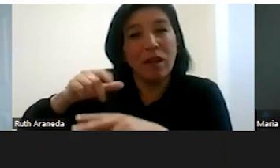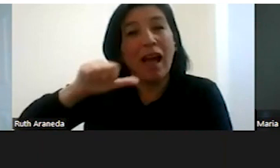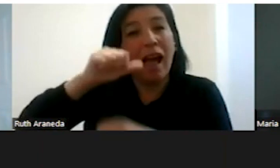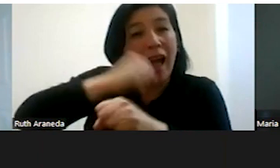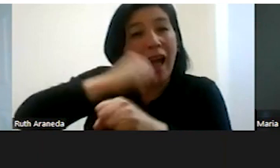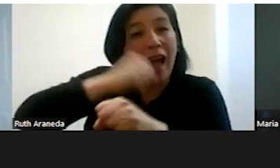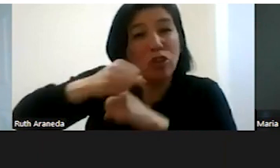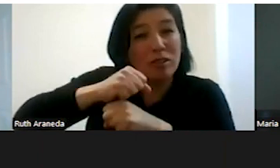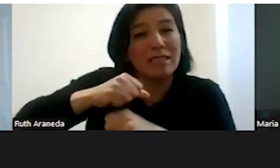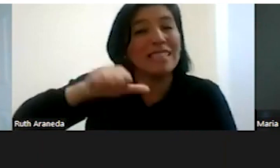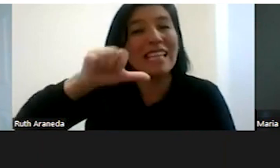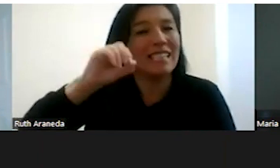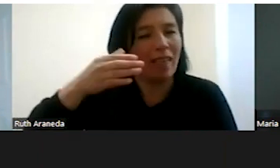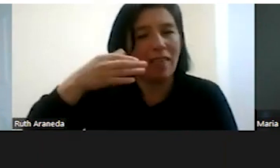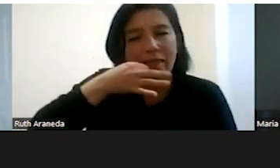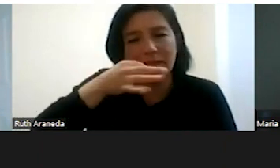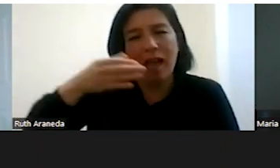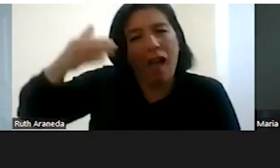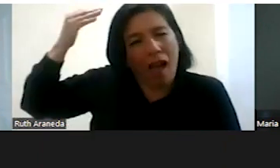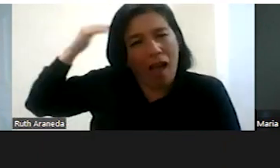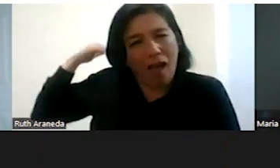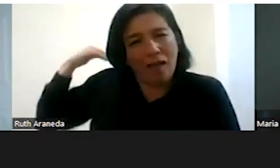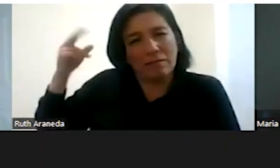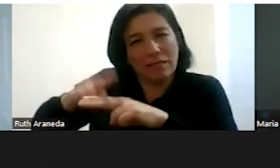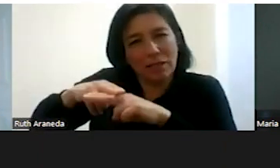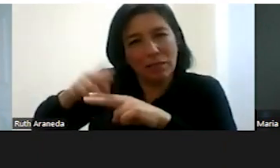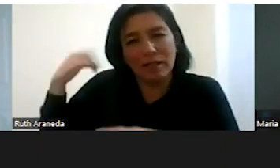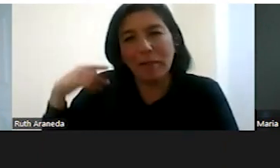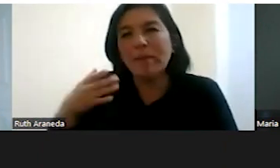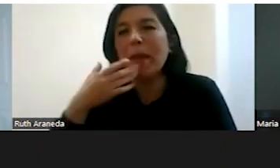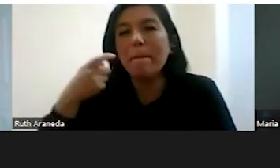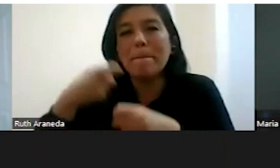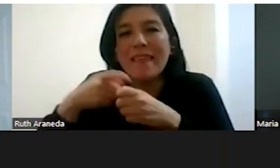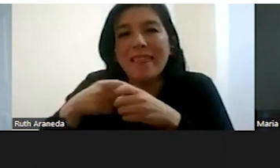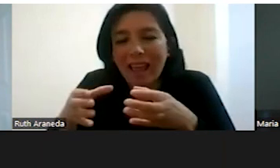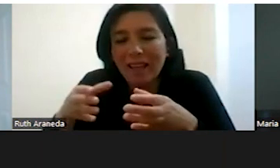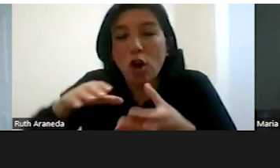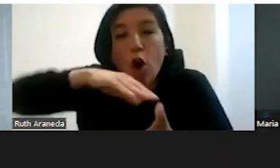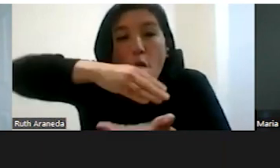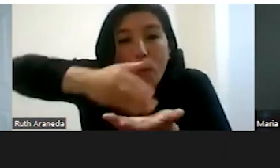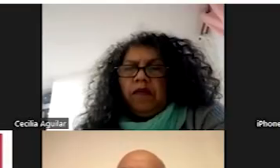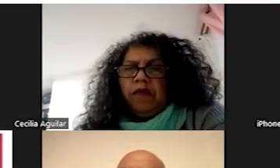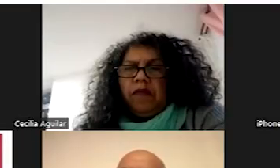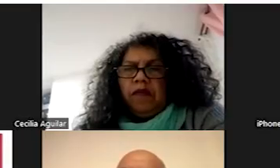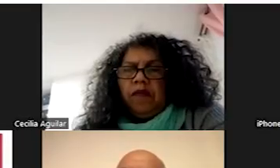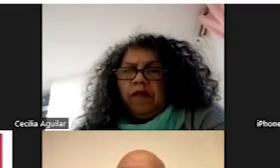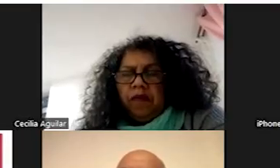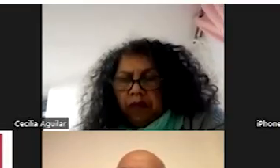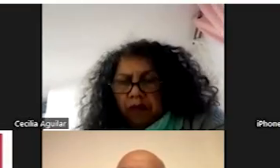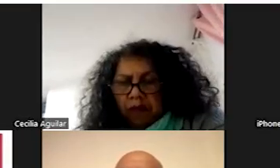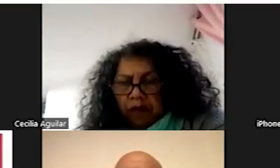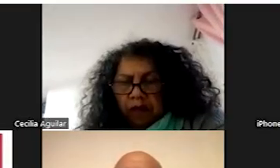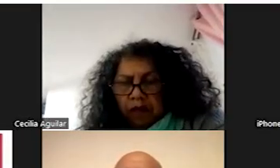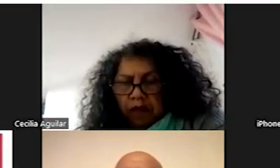puntas de diferentes de partida, pero sobre todo a piedras tacitas. Las piedras tacitas eran parte del contexto de la cultura